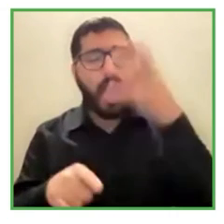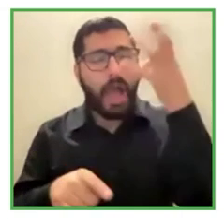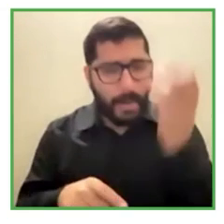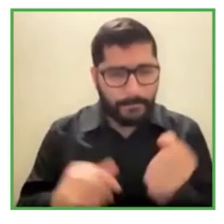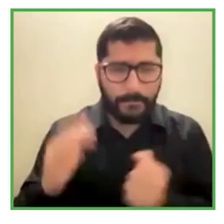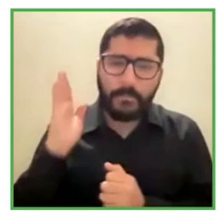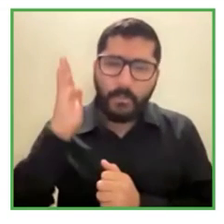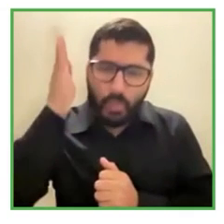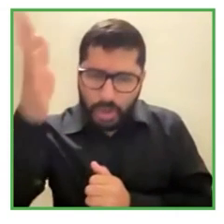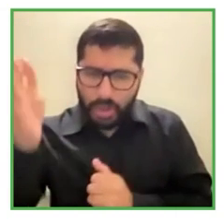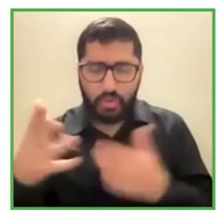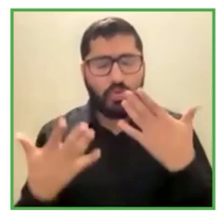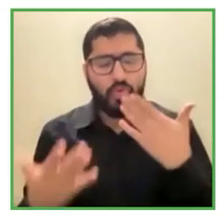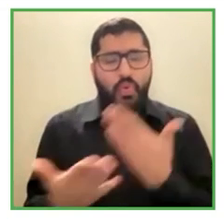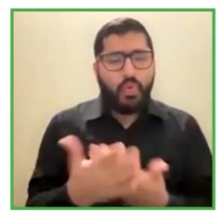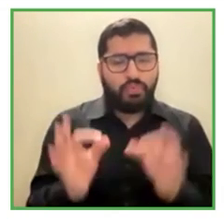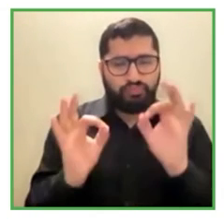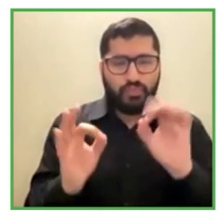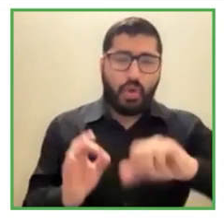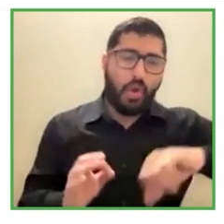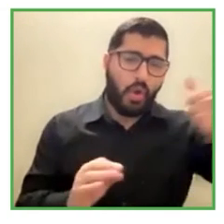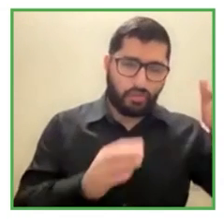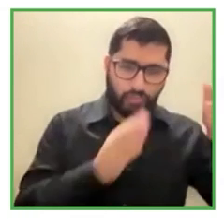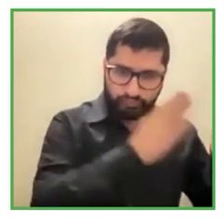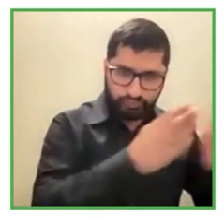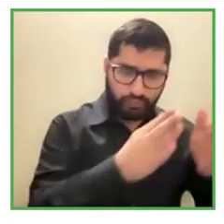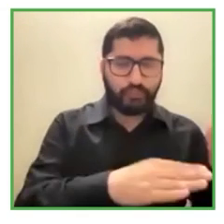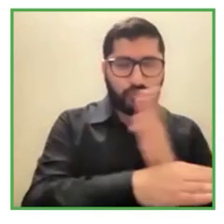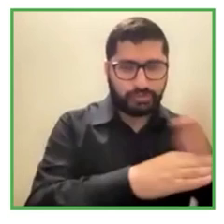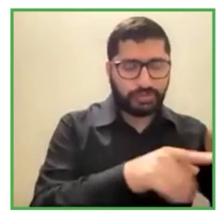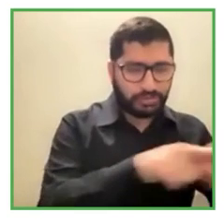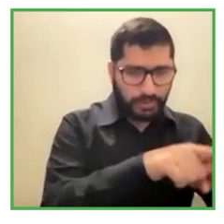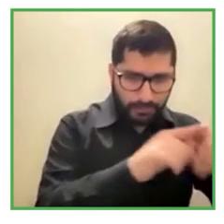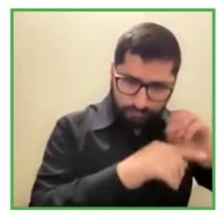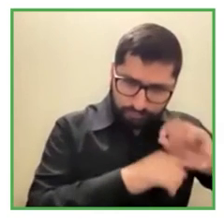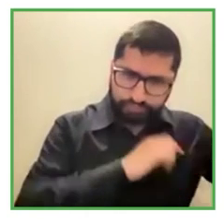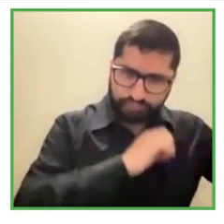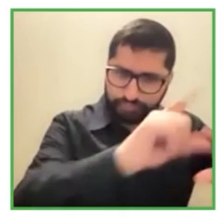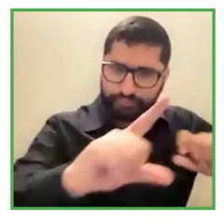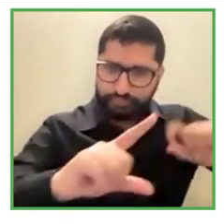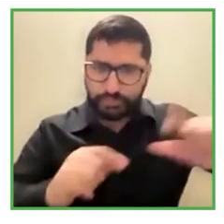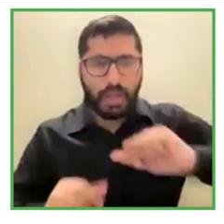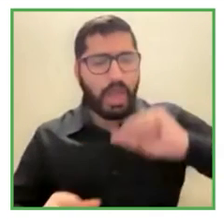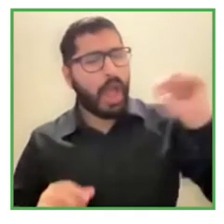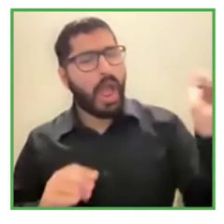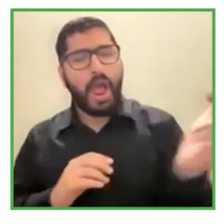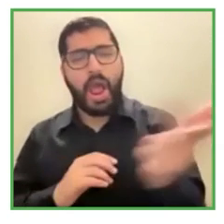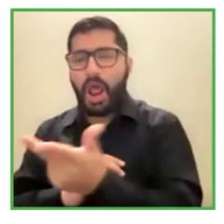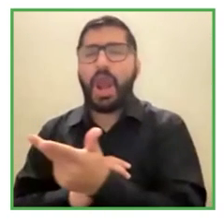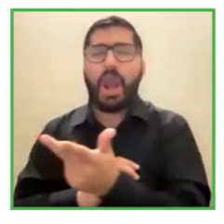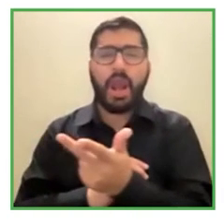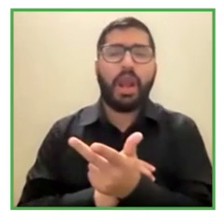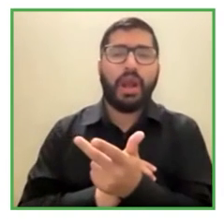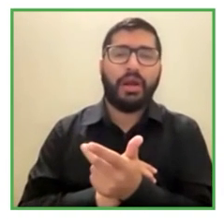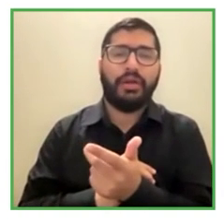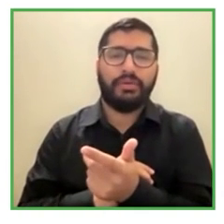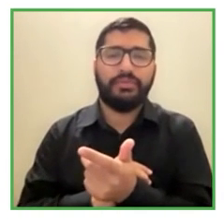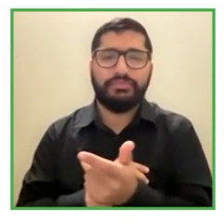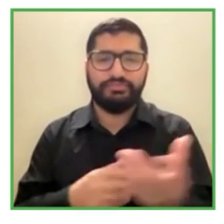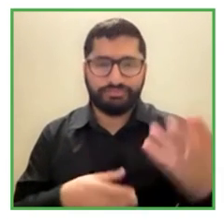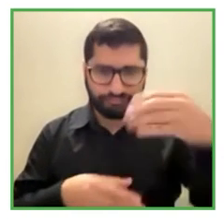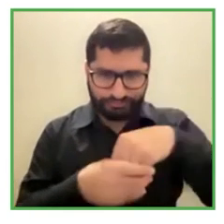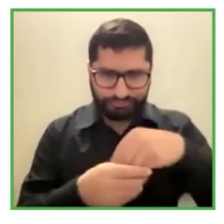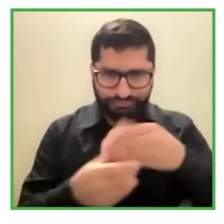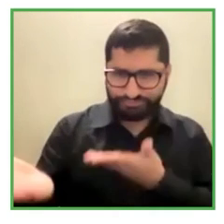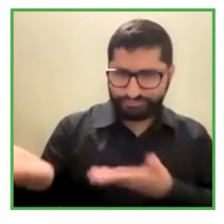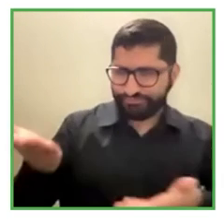han crecido y debido a que todos estuvieron en los zapatos de la gente con discapacidades de movilidad y limitaciones